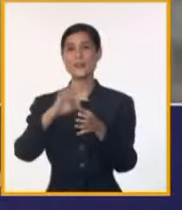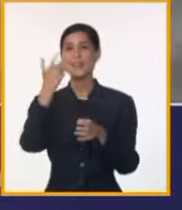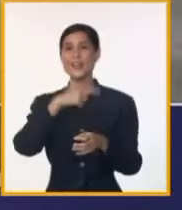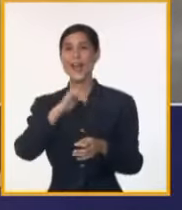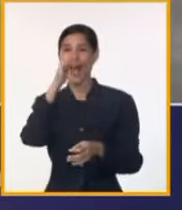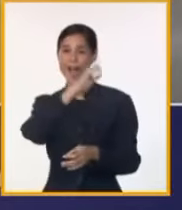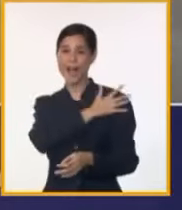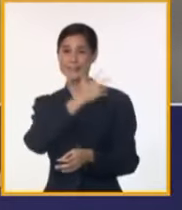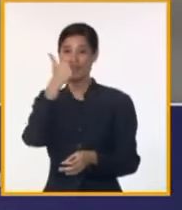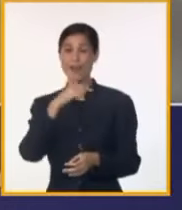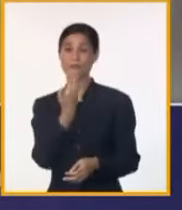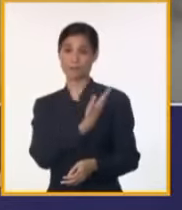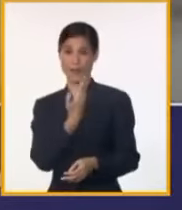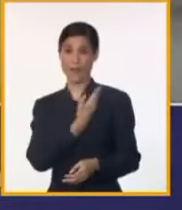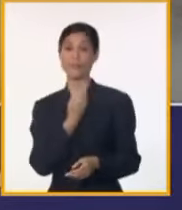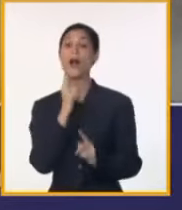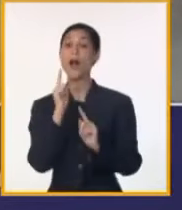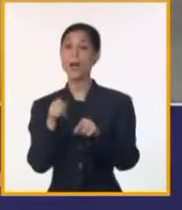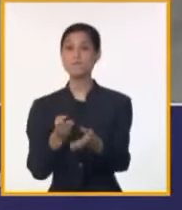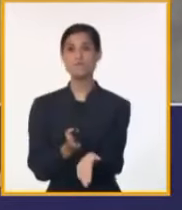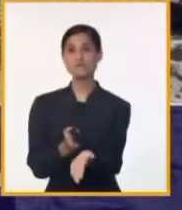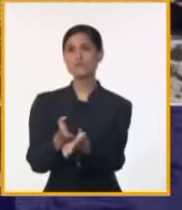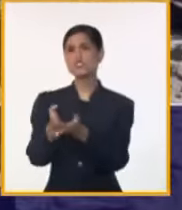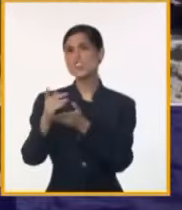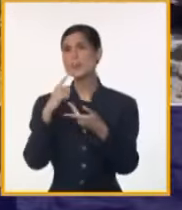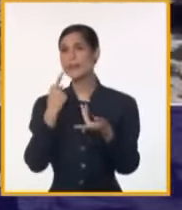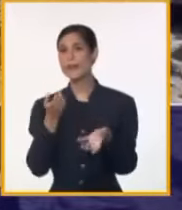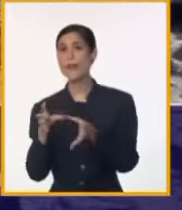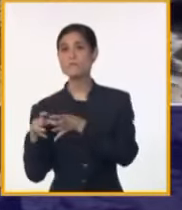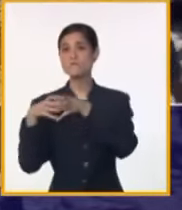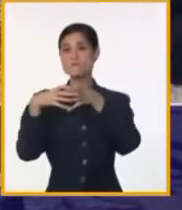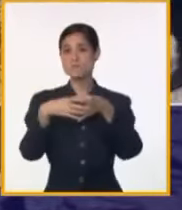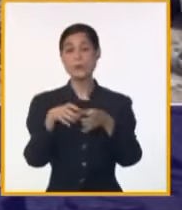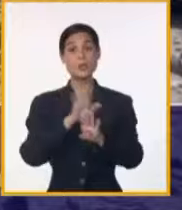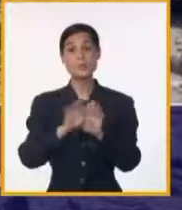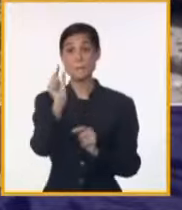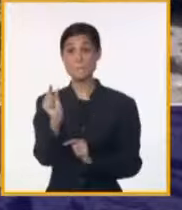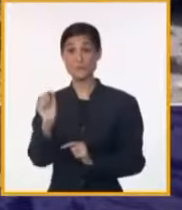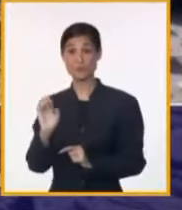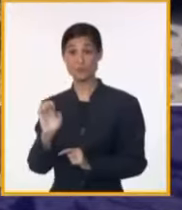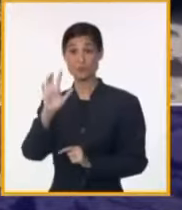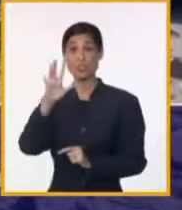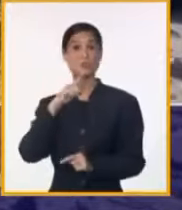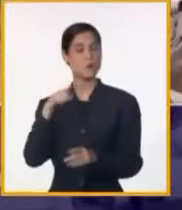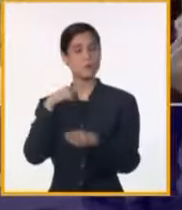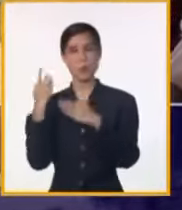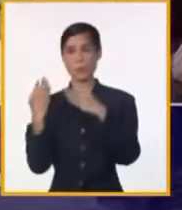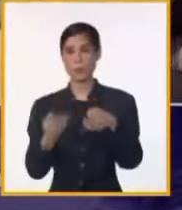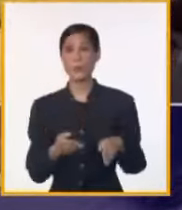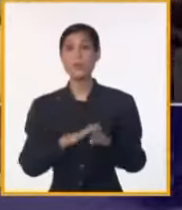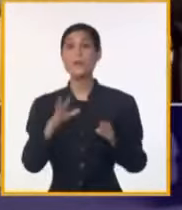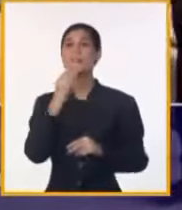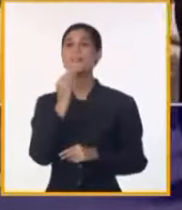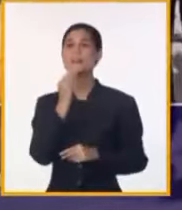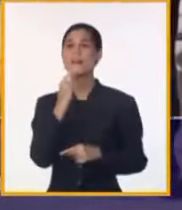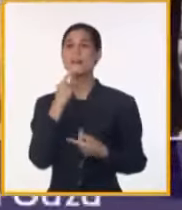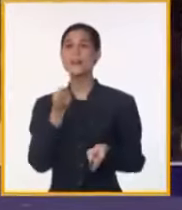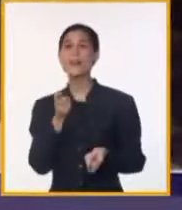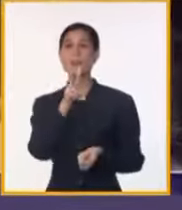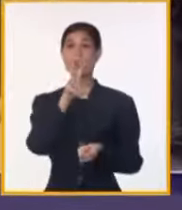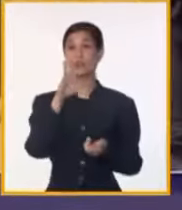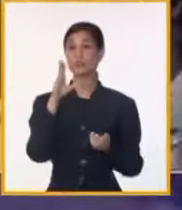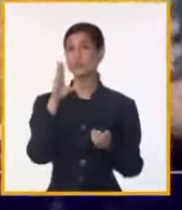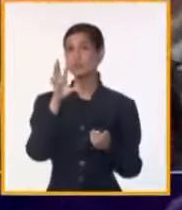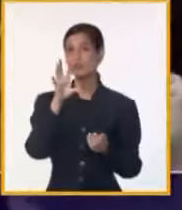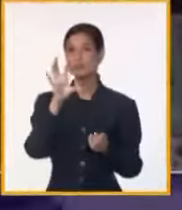terrestre en el norte de la franja al menos cinco personas han muerto en yalia Israel ha ordenado la expulsión de los 150,000 palestinos